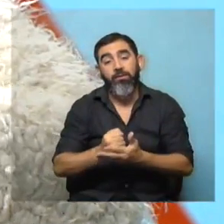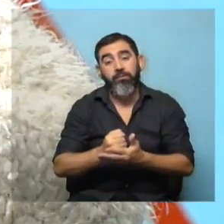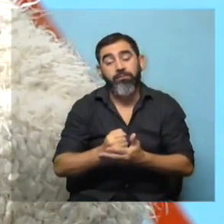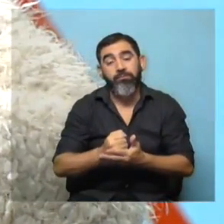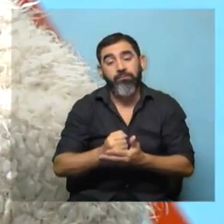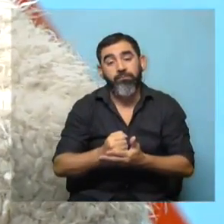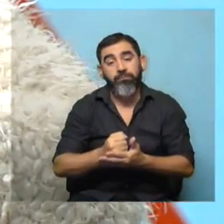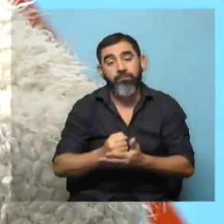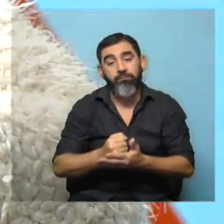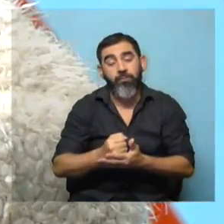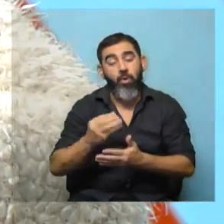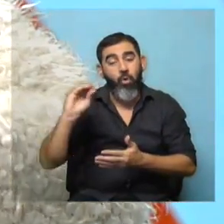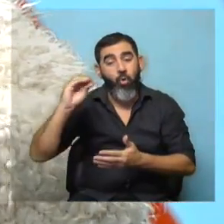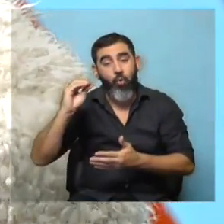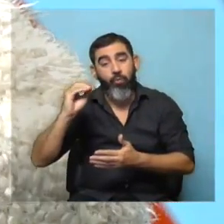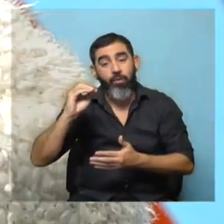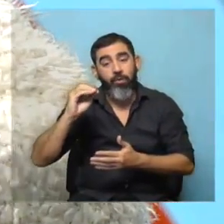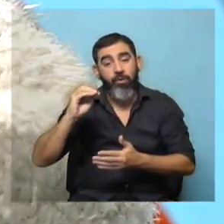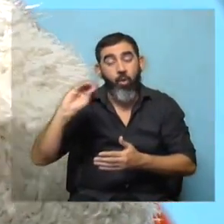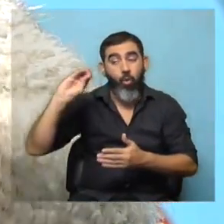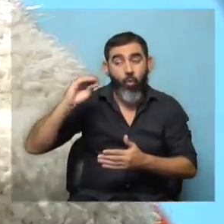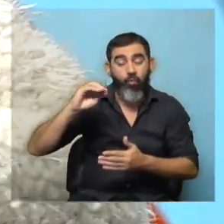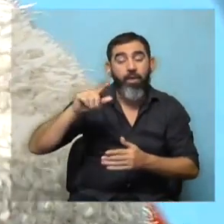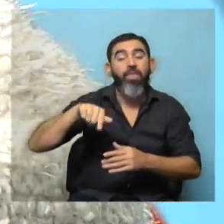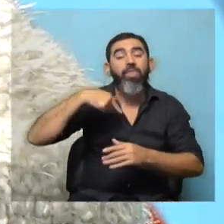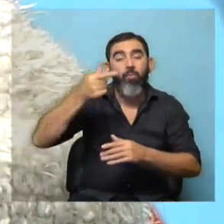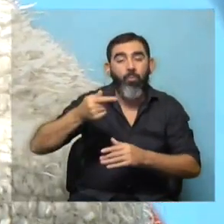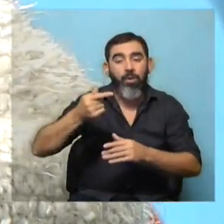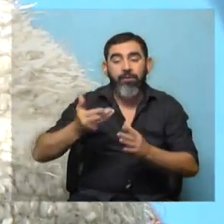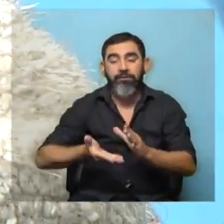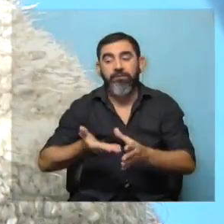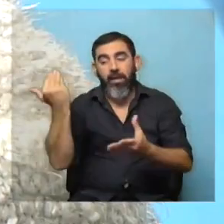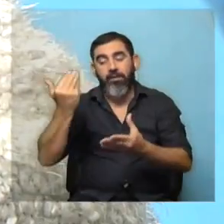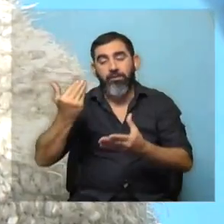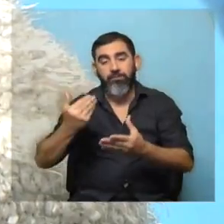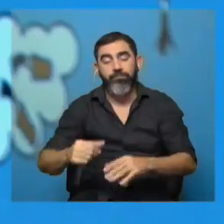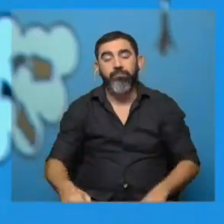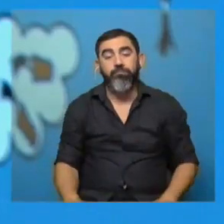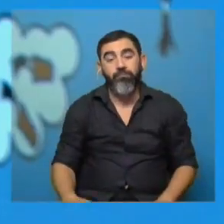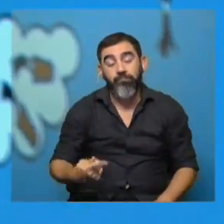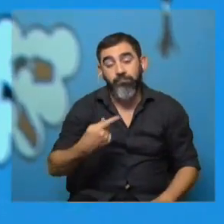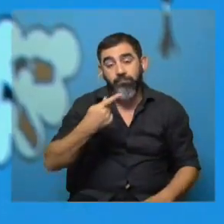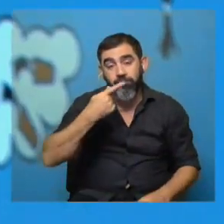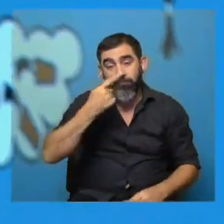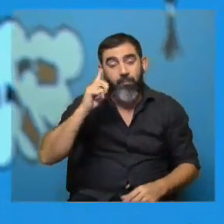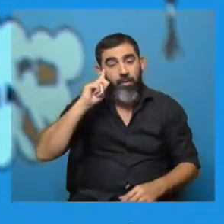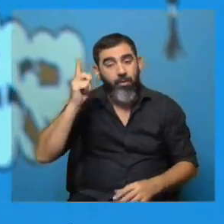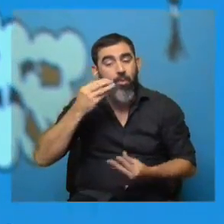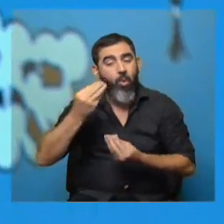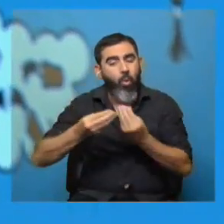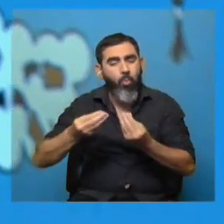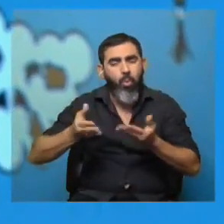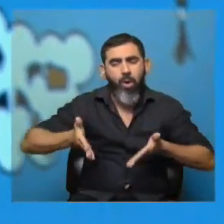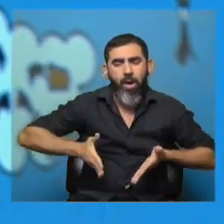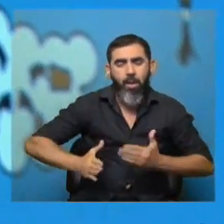un juvenil, y cuando son juveniles recién salen del saco. Estas son cosas muy interesantes porque no se sabía cómo se reproducían,